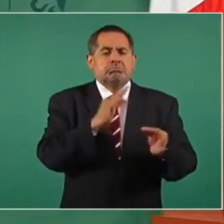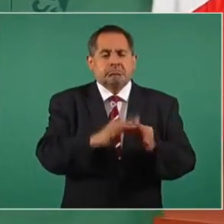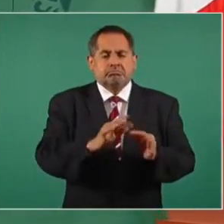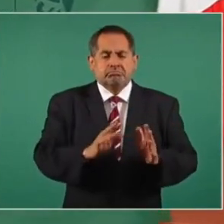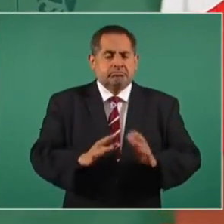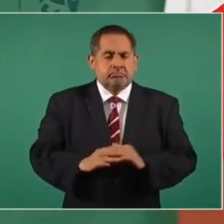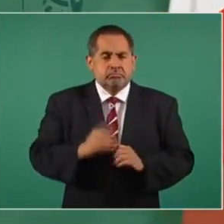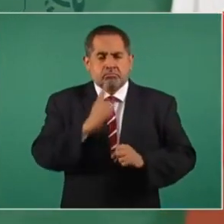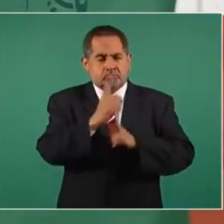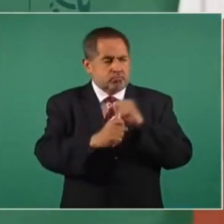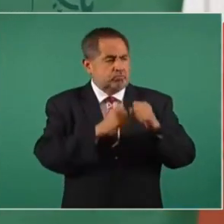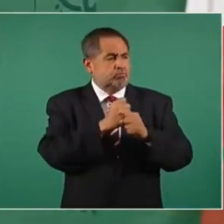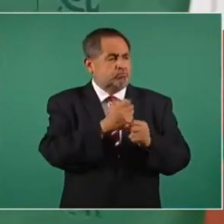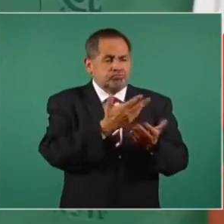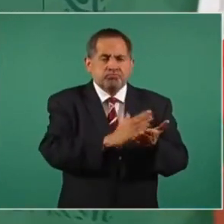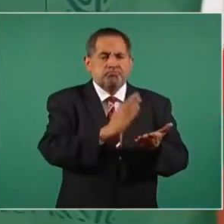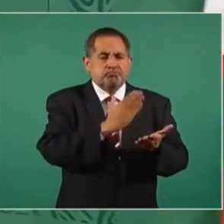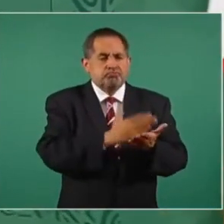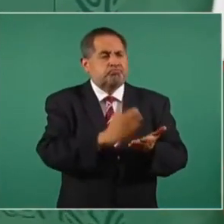año con año.